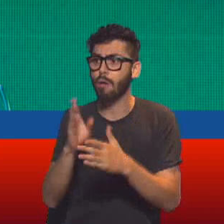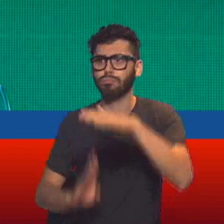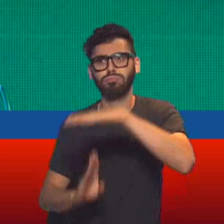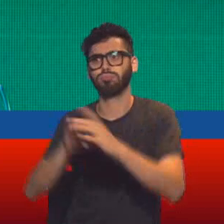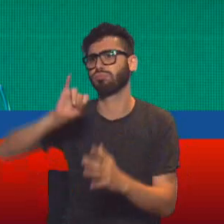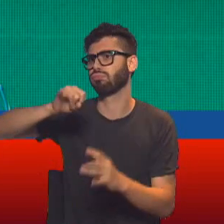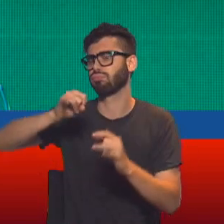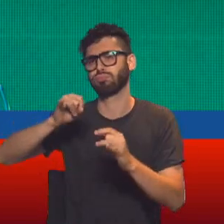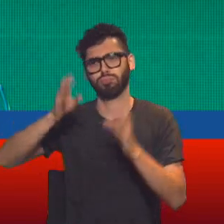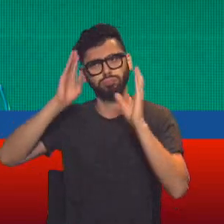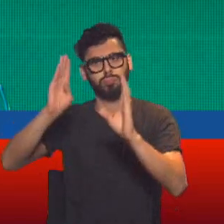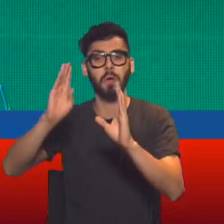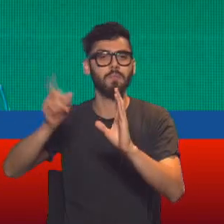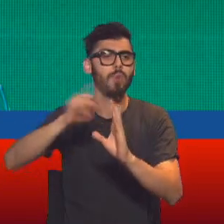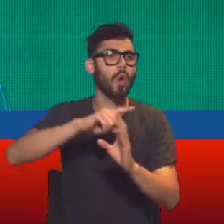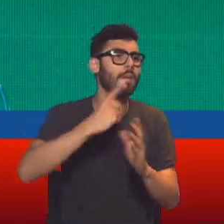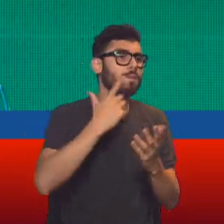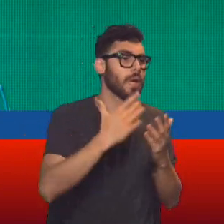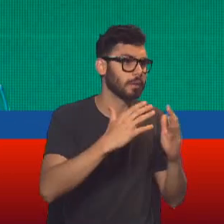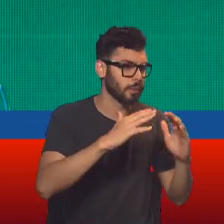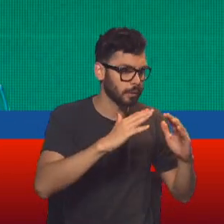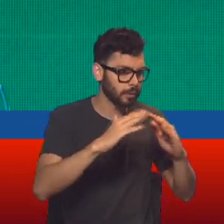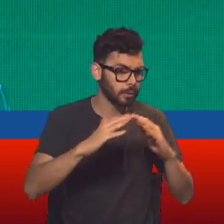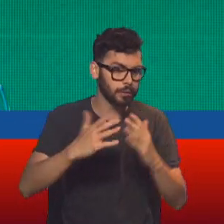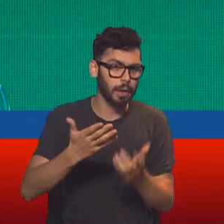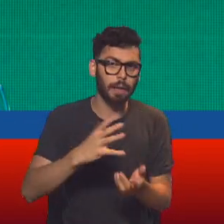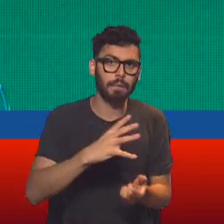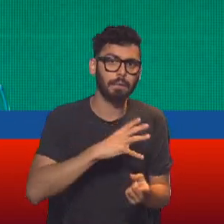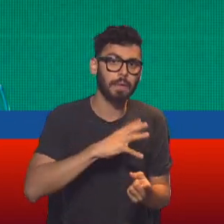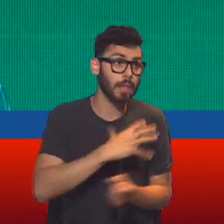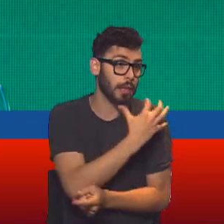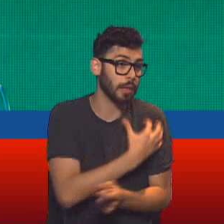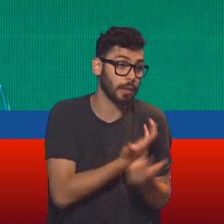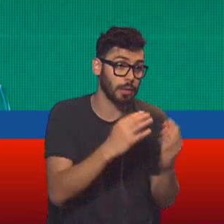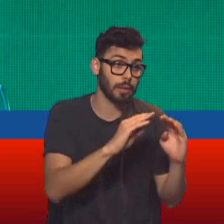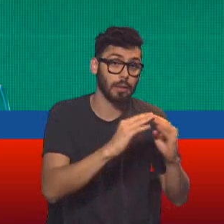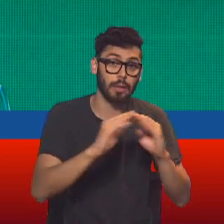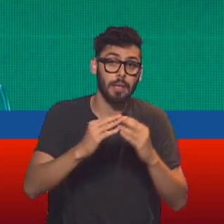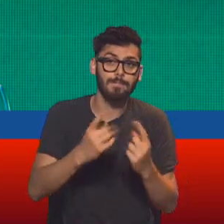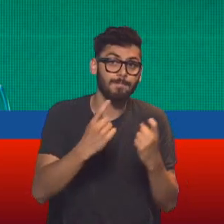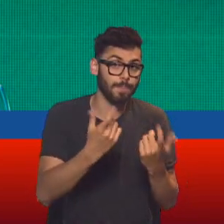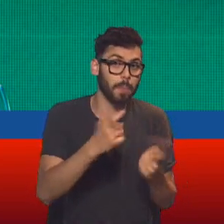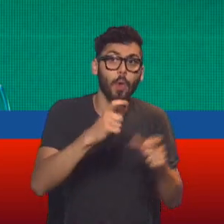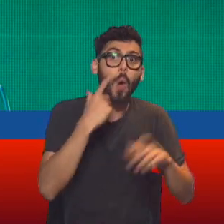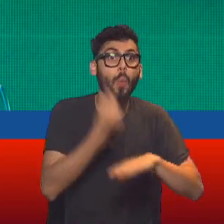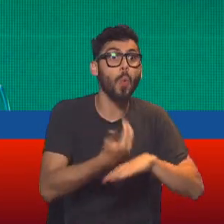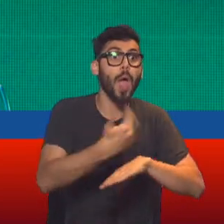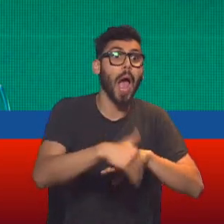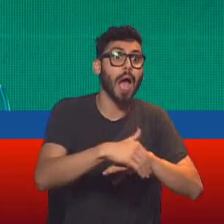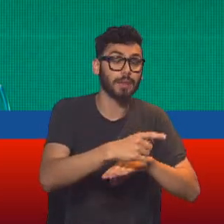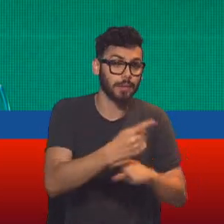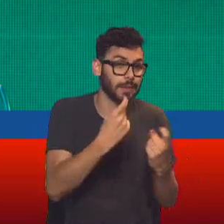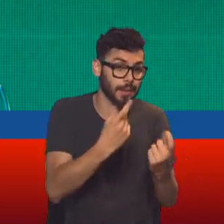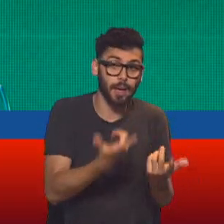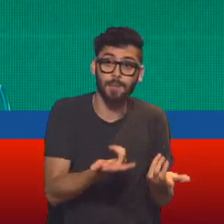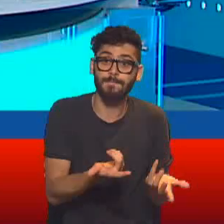ejemplo, un plan de soluciones o de viviendas sociales para la gente más humilde. Tiene mucha gente en situación de calle, Buenos Aires, entonces cava. Nos